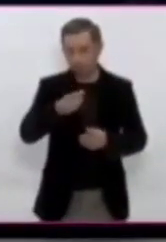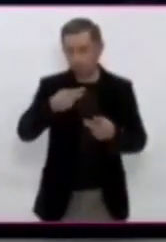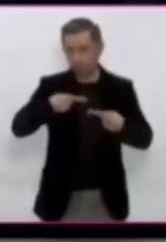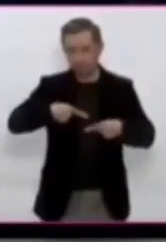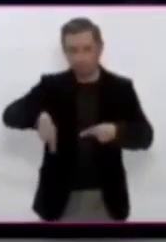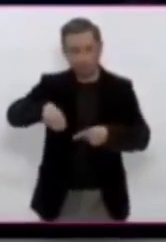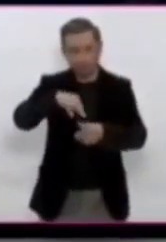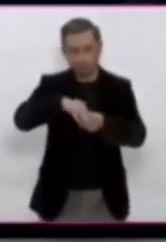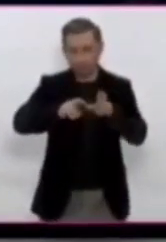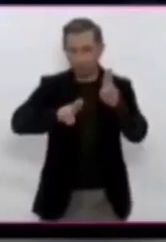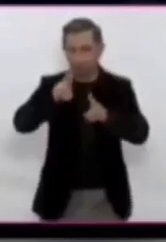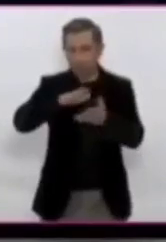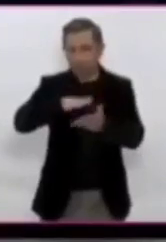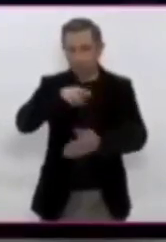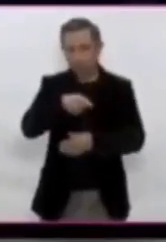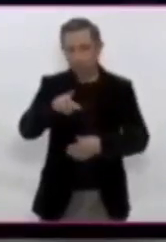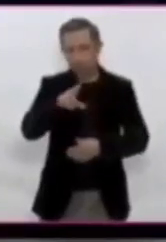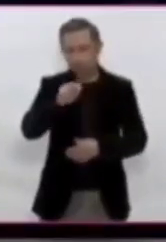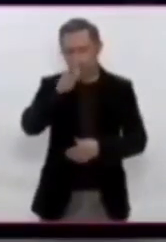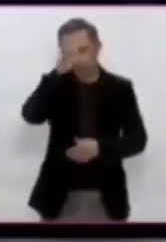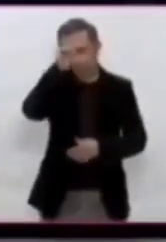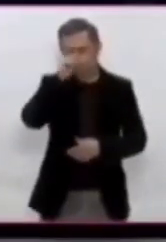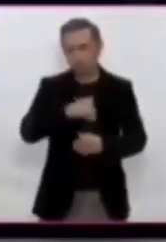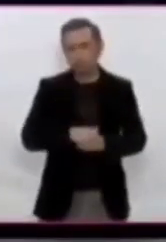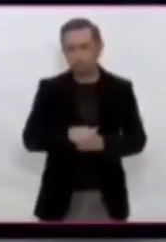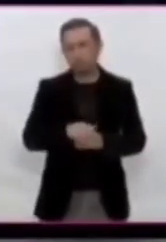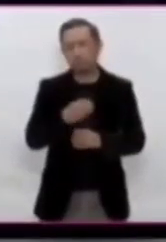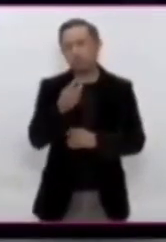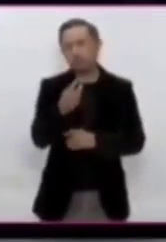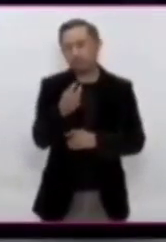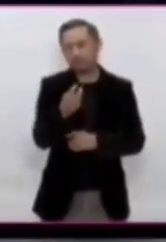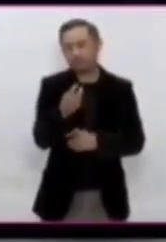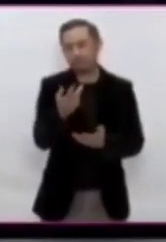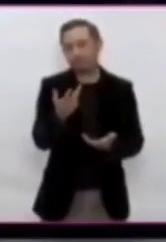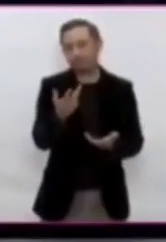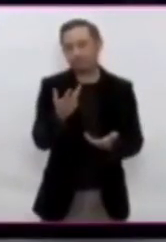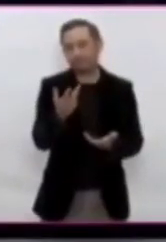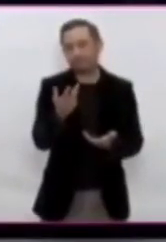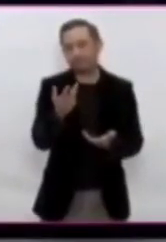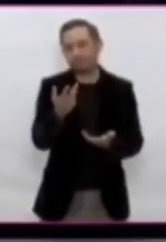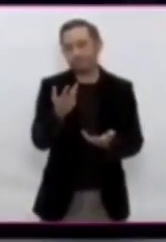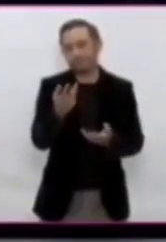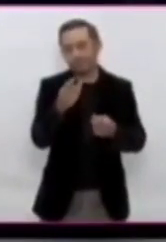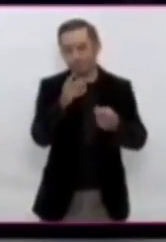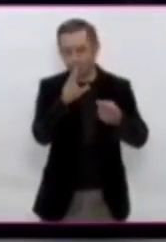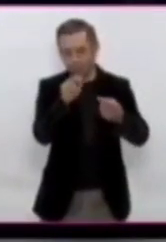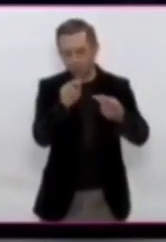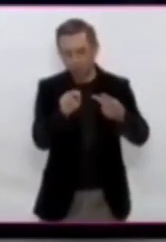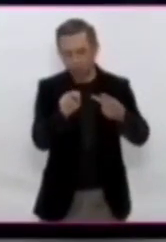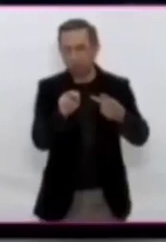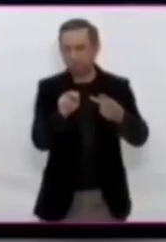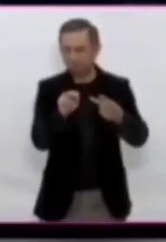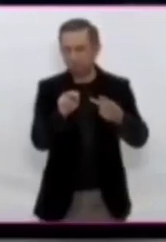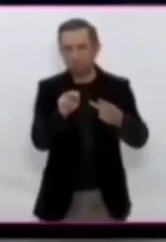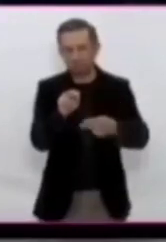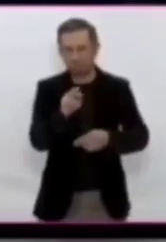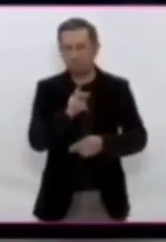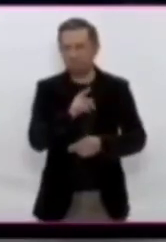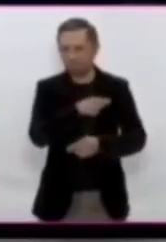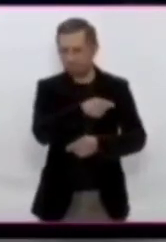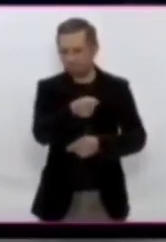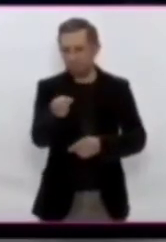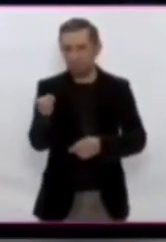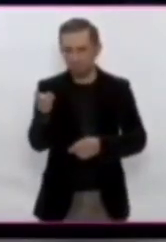mayoría, es una razón adicional por las cuales yo coincido con